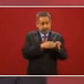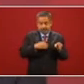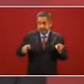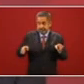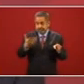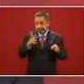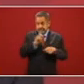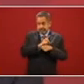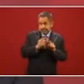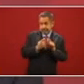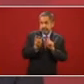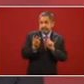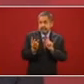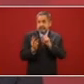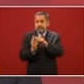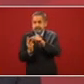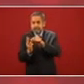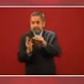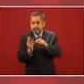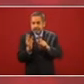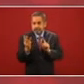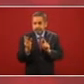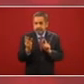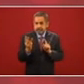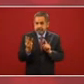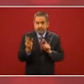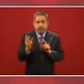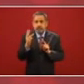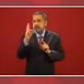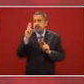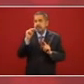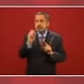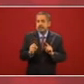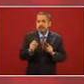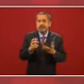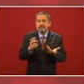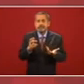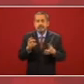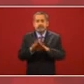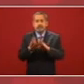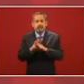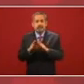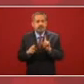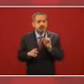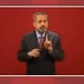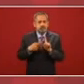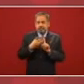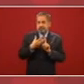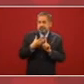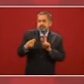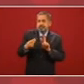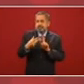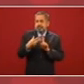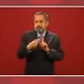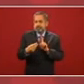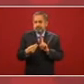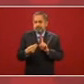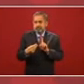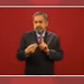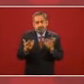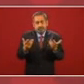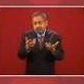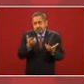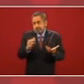contagio. Es decir, no es irremediable que una persona contagiante produzca un